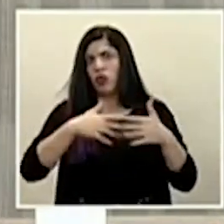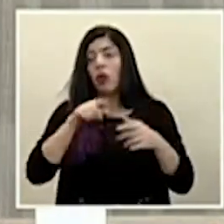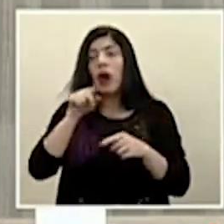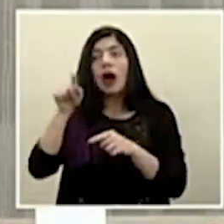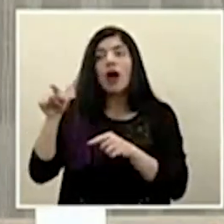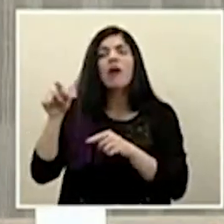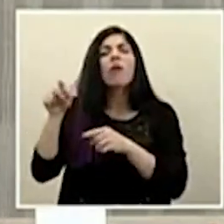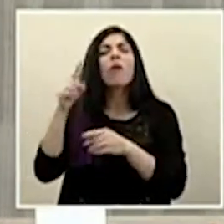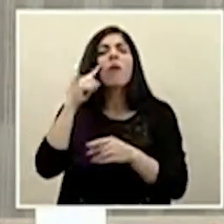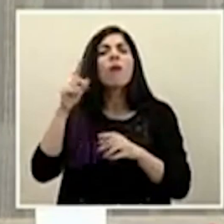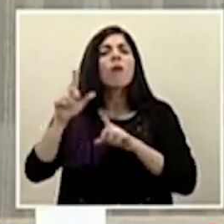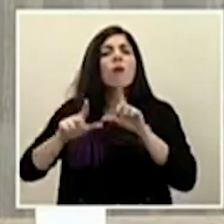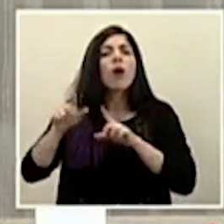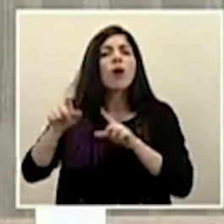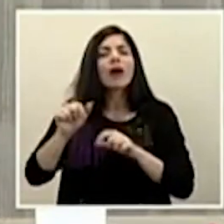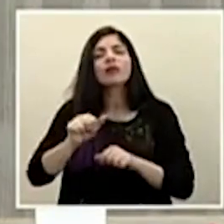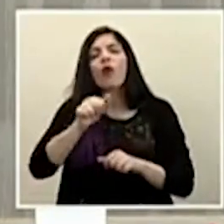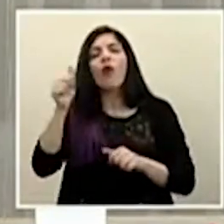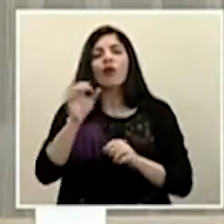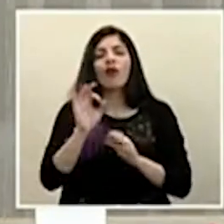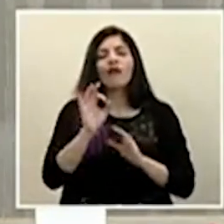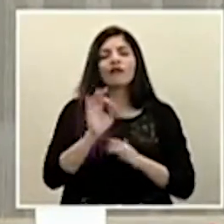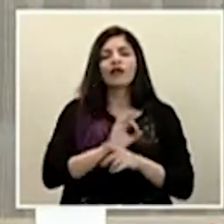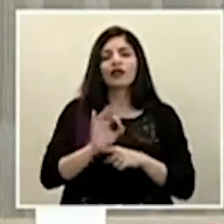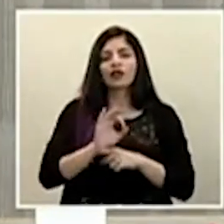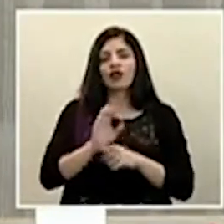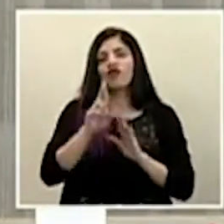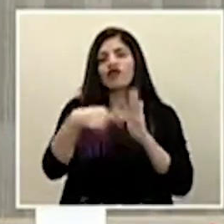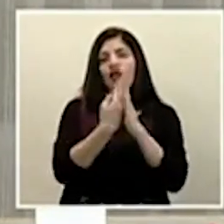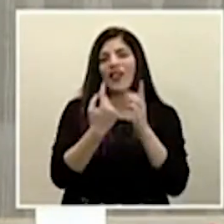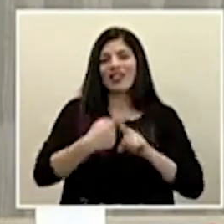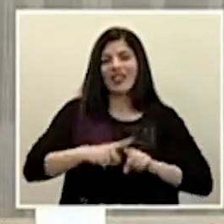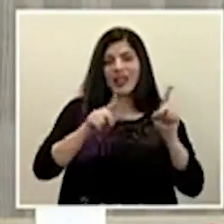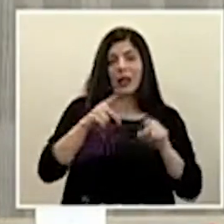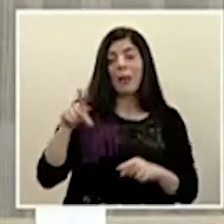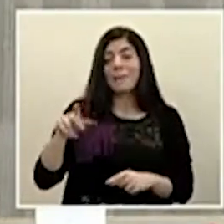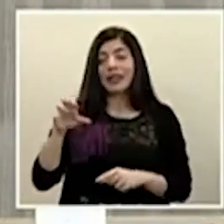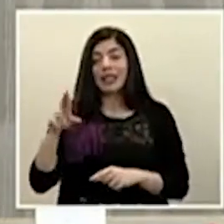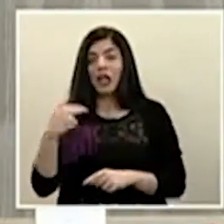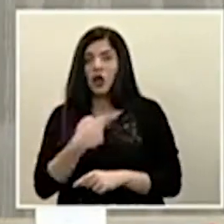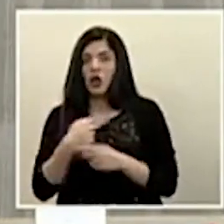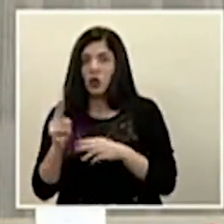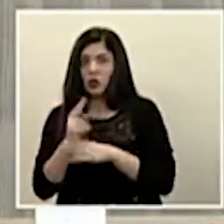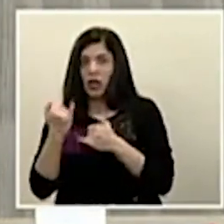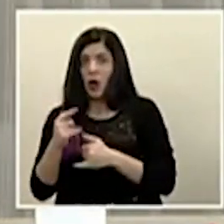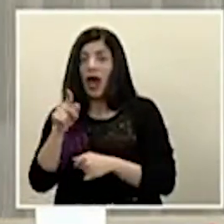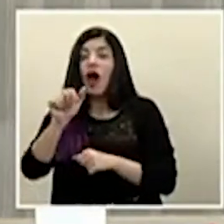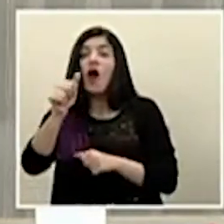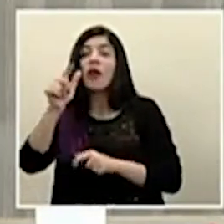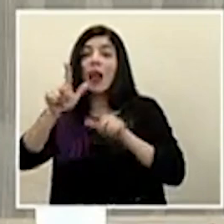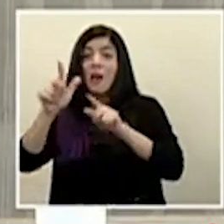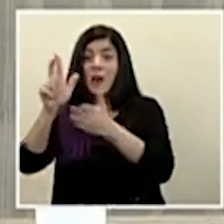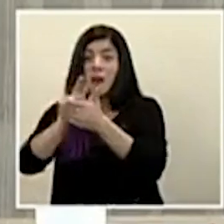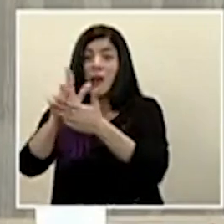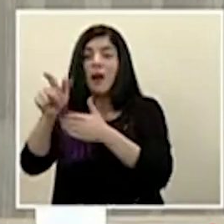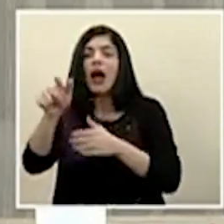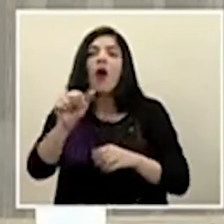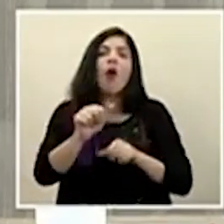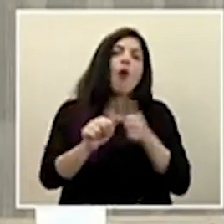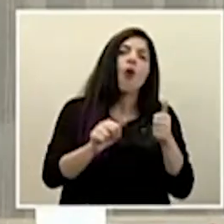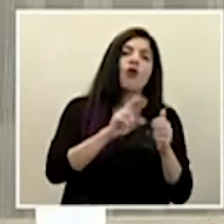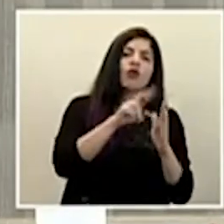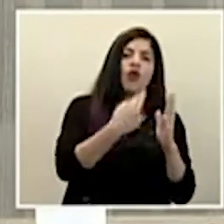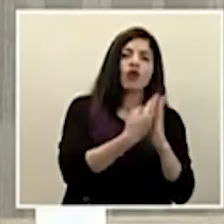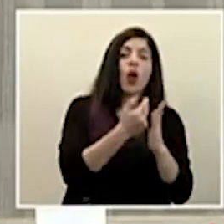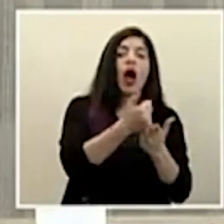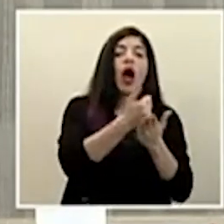en otra función, en otro rol, en otra dinámica diferente a las PCR, que son las que estamos usando en este momento, pero que también son complementarias y sirven para ver si la